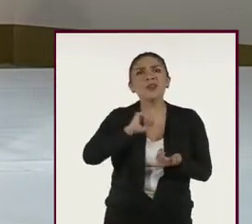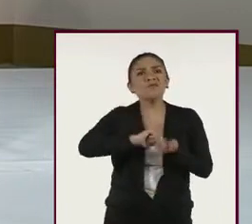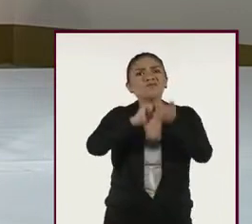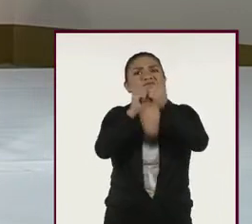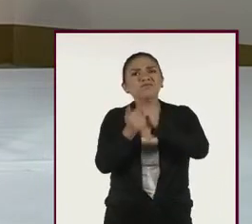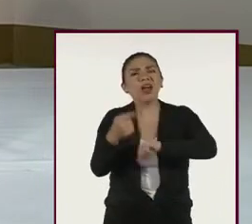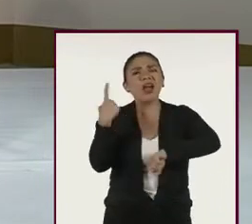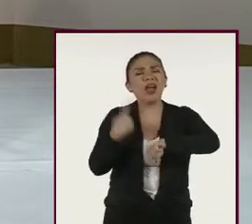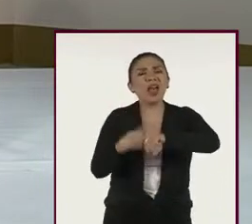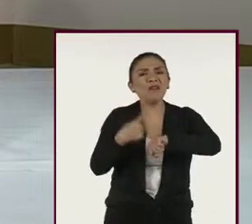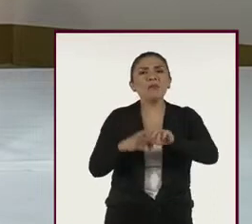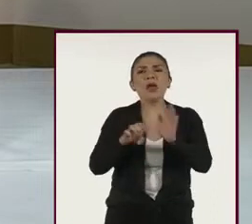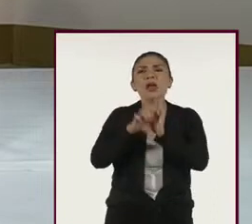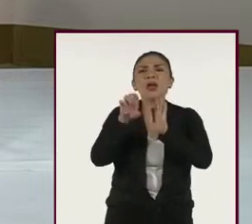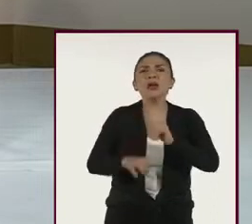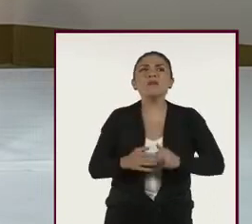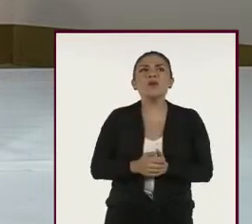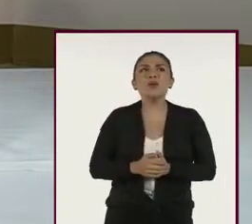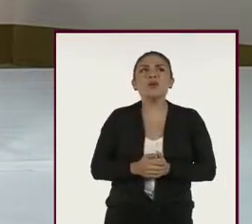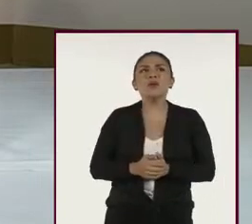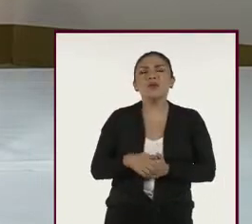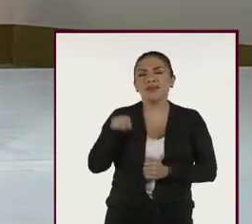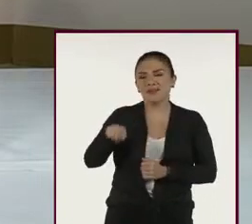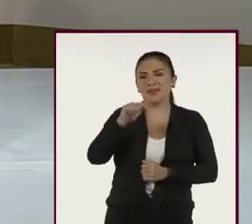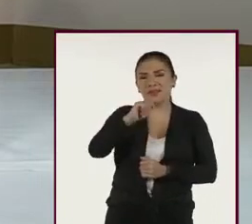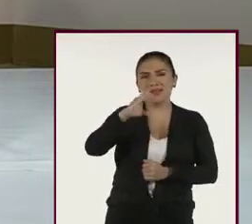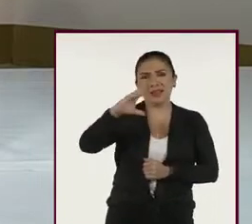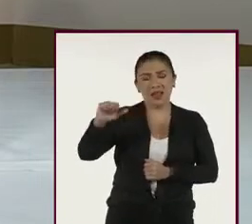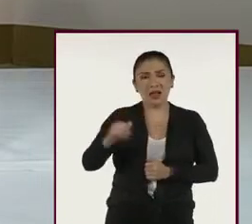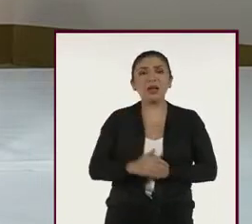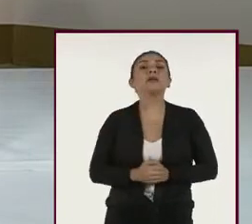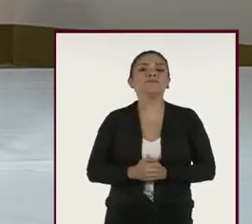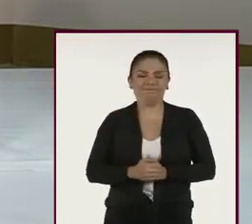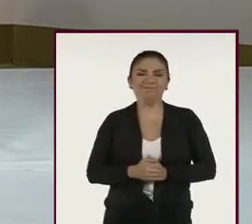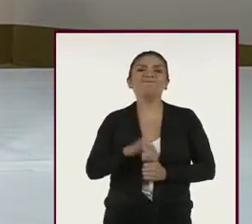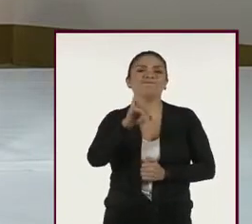comorbilidad como con un trastorno de conducta alimentaria? Sí,